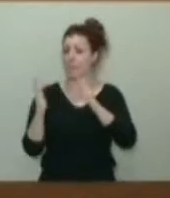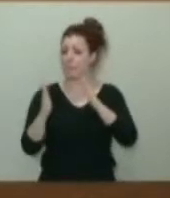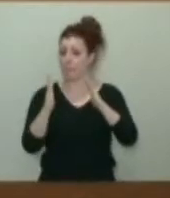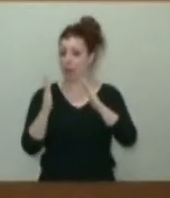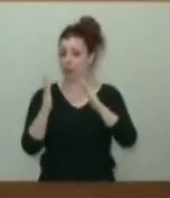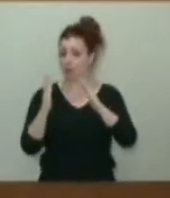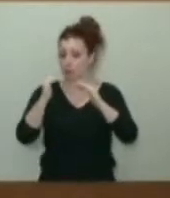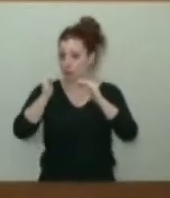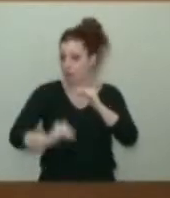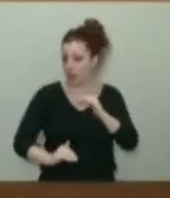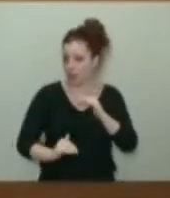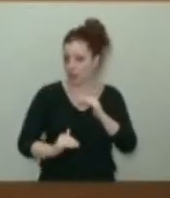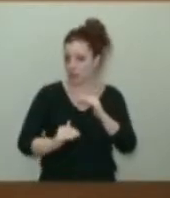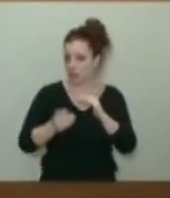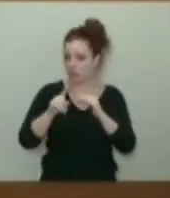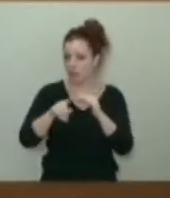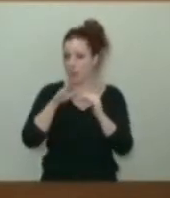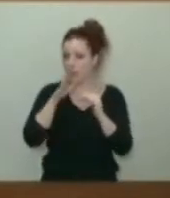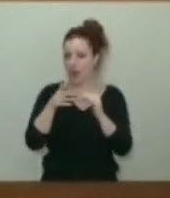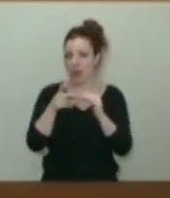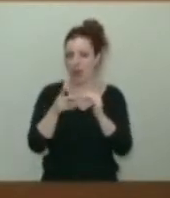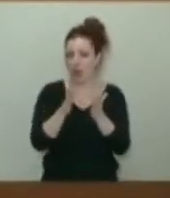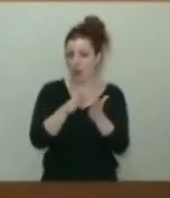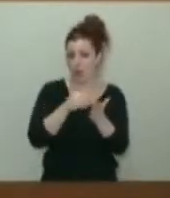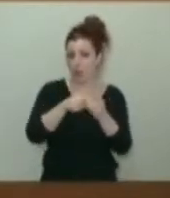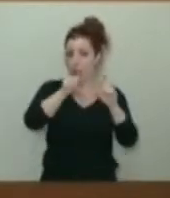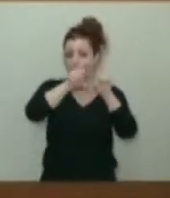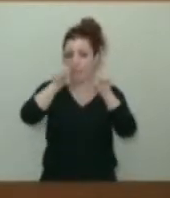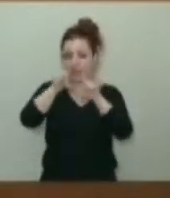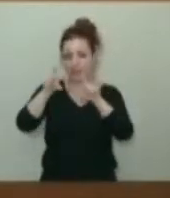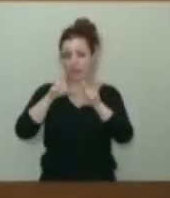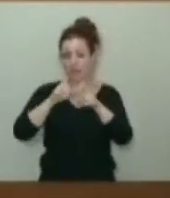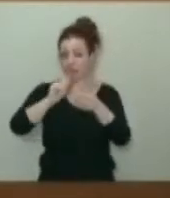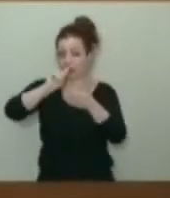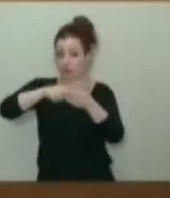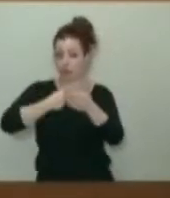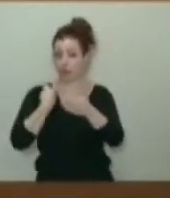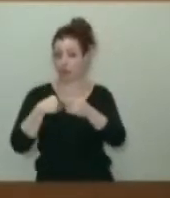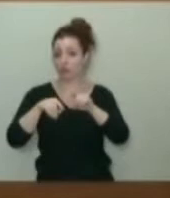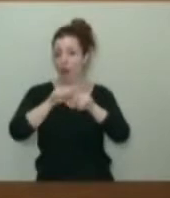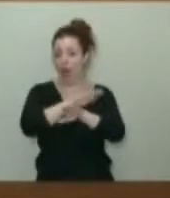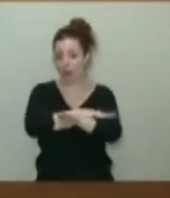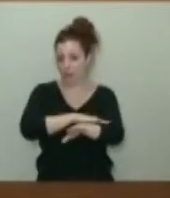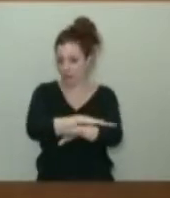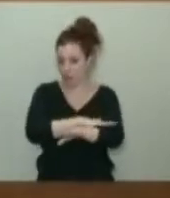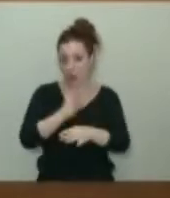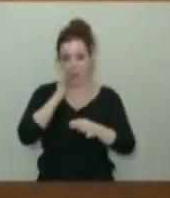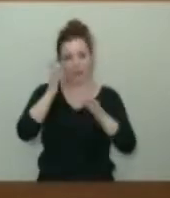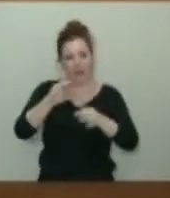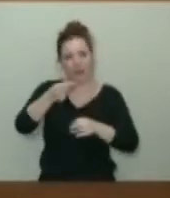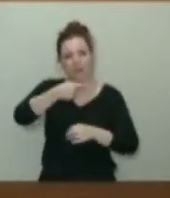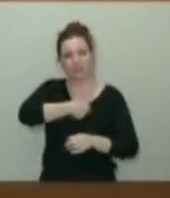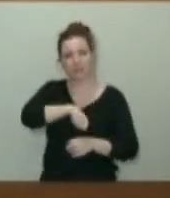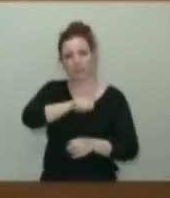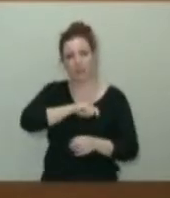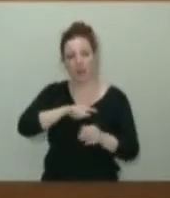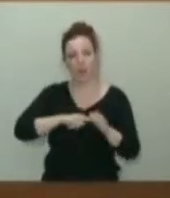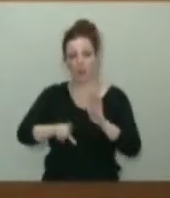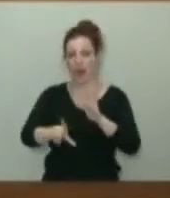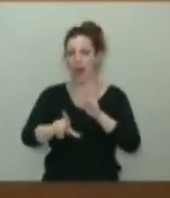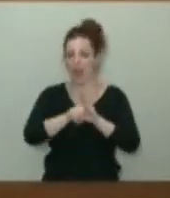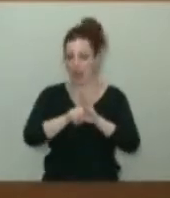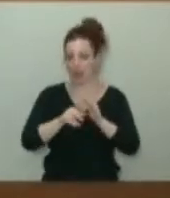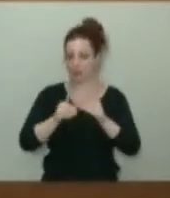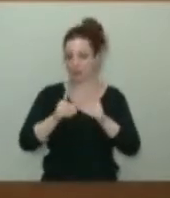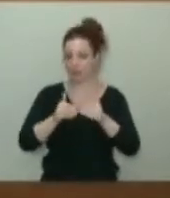mejorar las condiciones de cobro de aquellas empresas que contratan con la Administración. Es cierto que en España contamos con una ley de